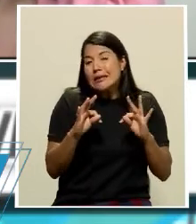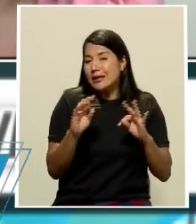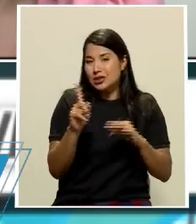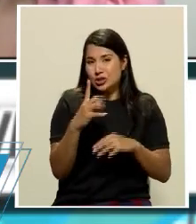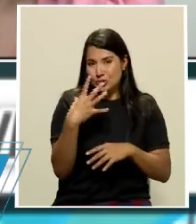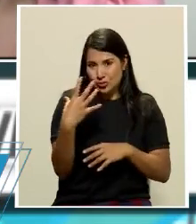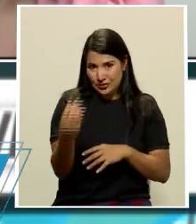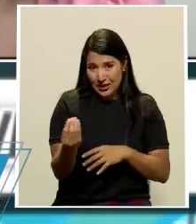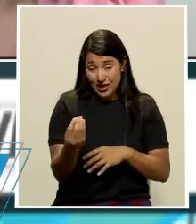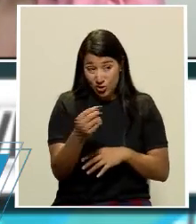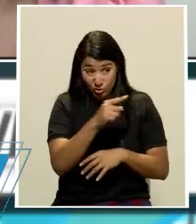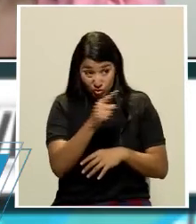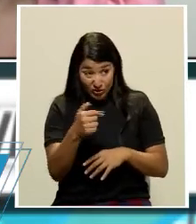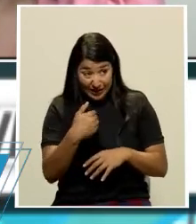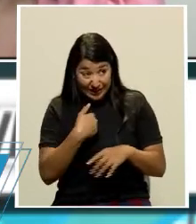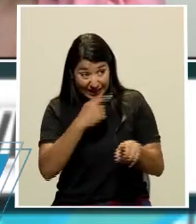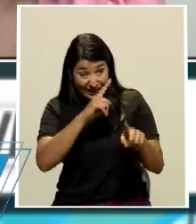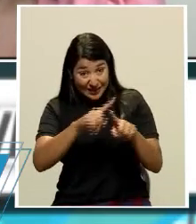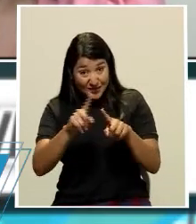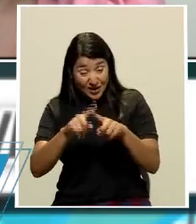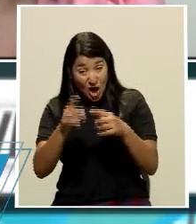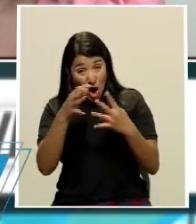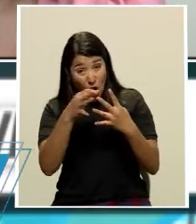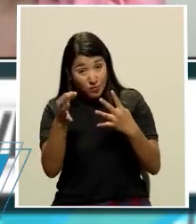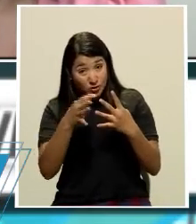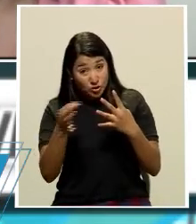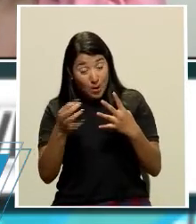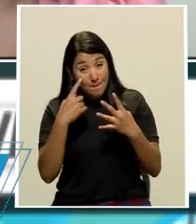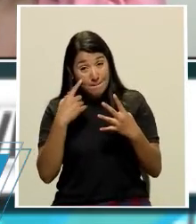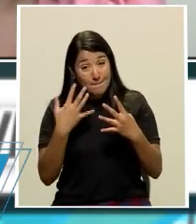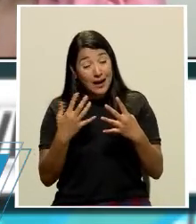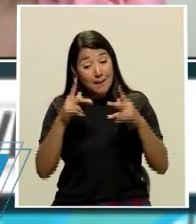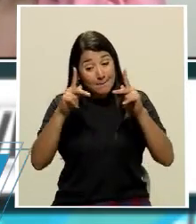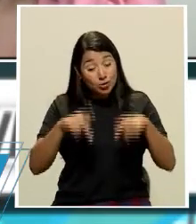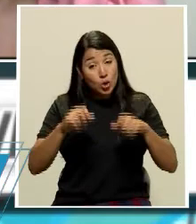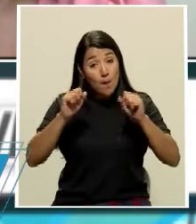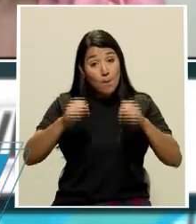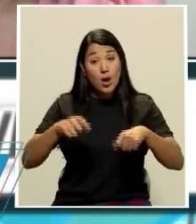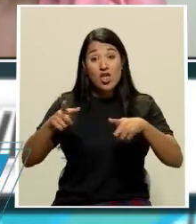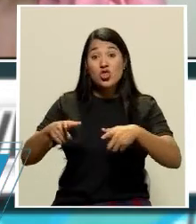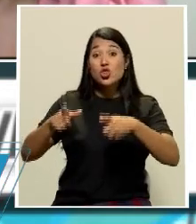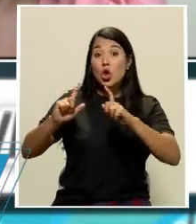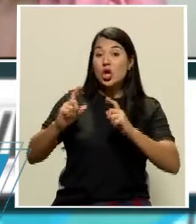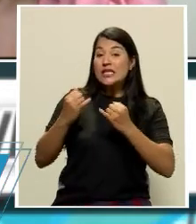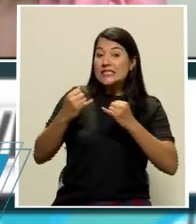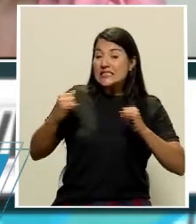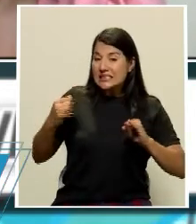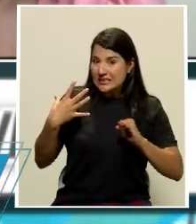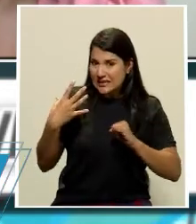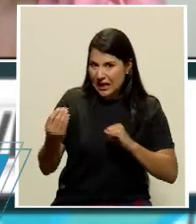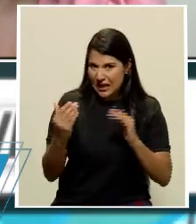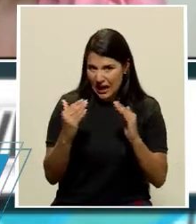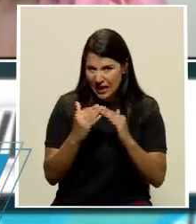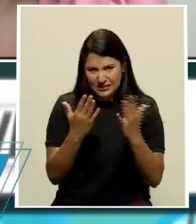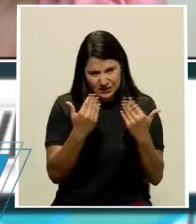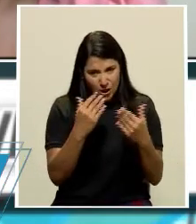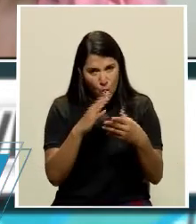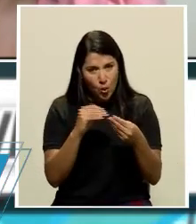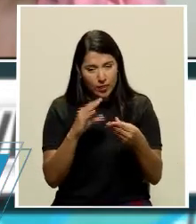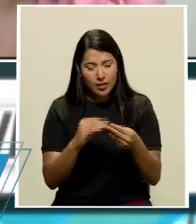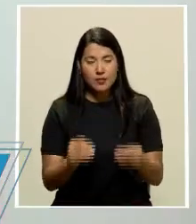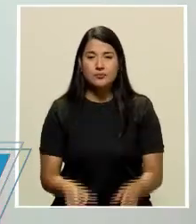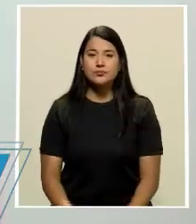posible. Tienen opciones para que la gente pueda donar sin salir de sus casas. Cuéntenos un poco de